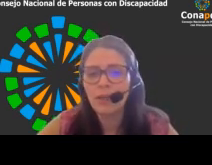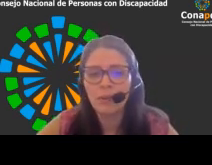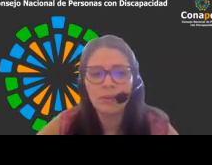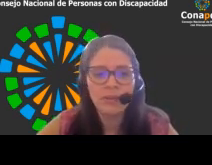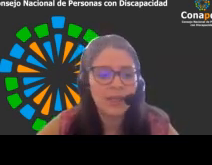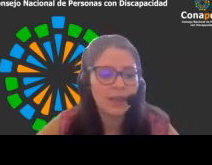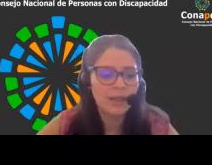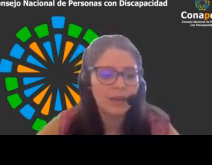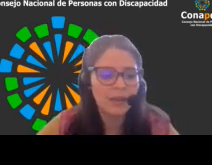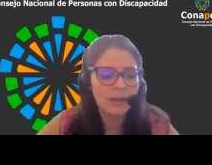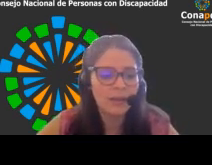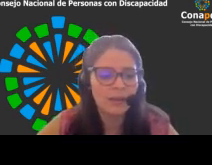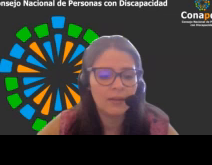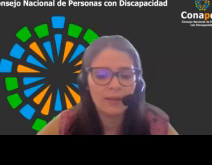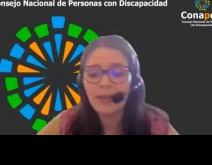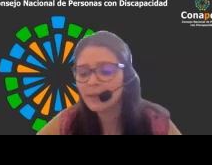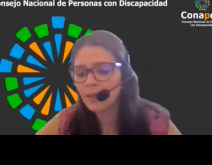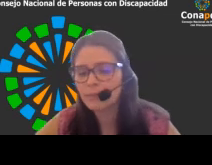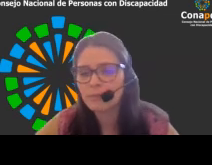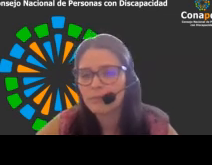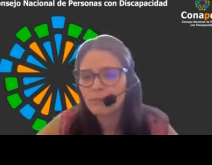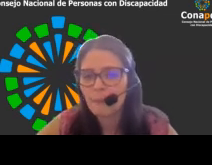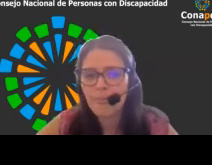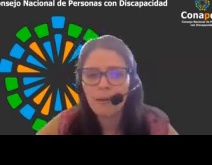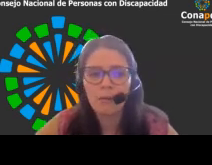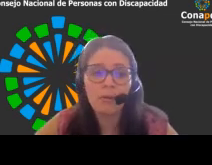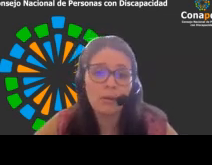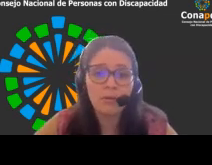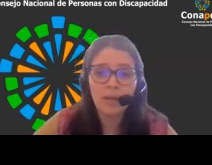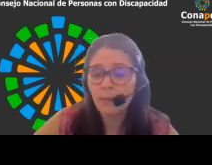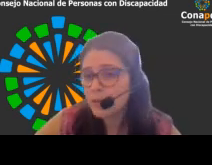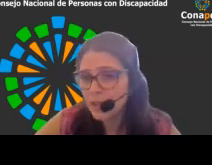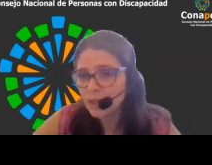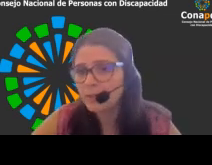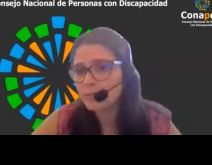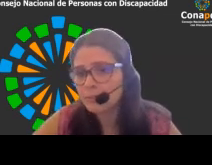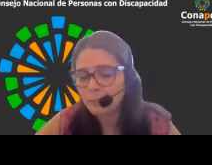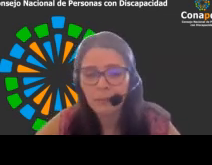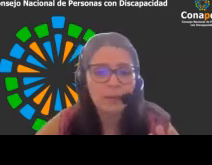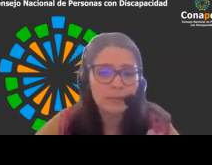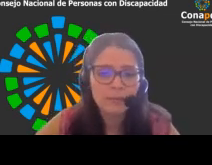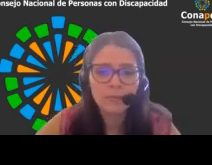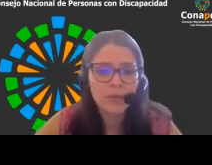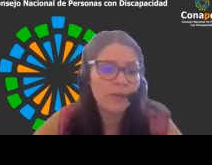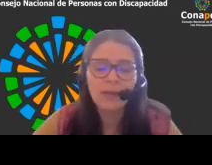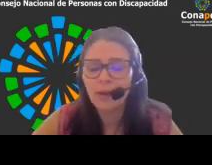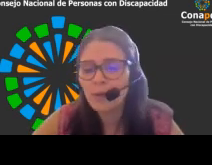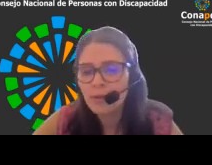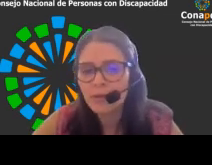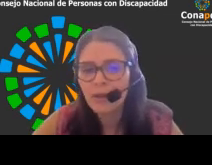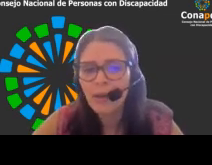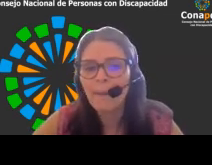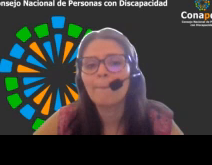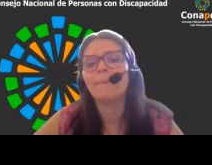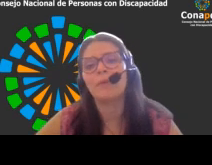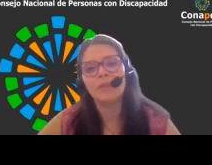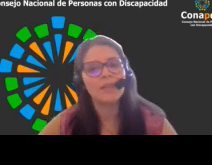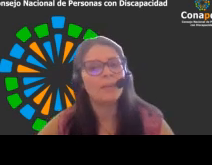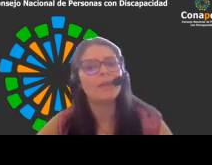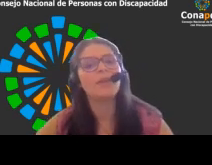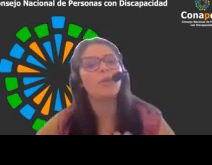negocios y lo que le gusta es el arte o le gusta la música bueno no sabe de negocios